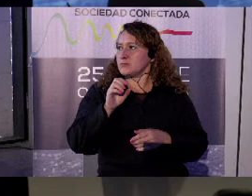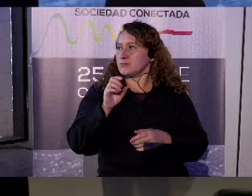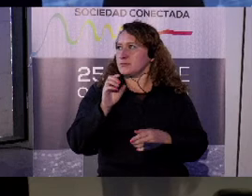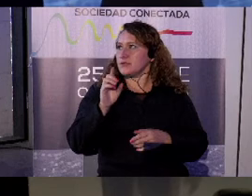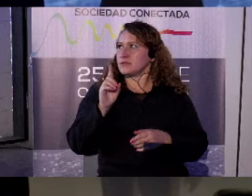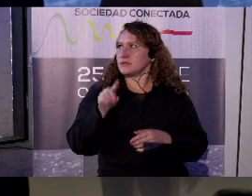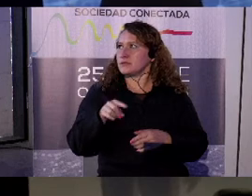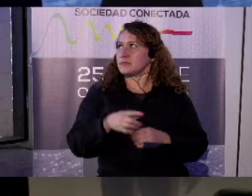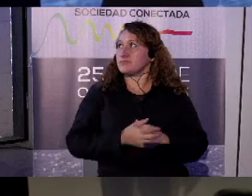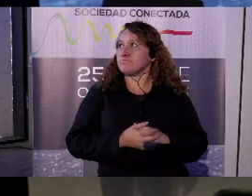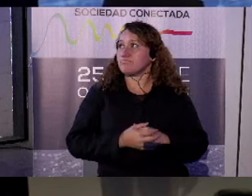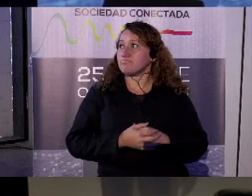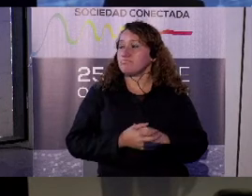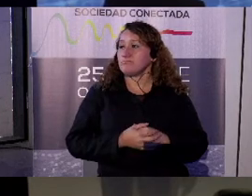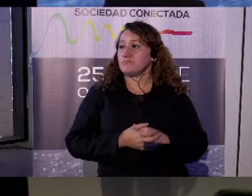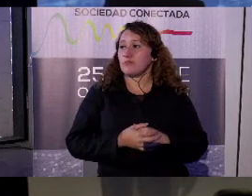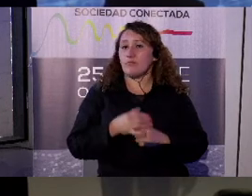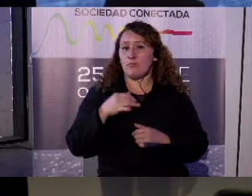hs